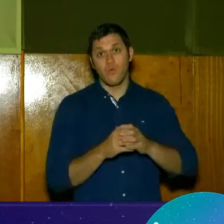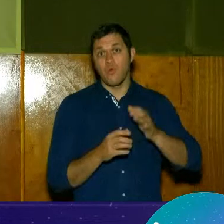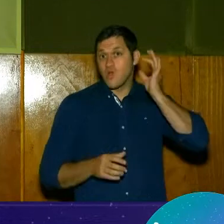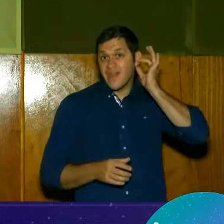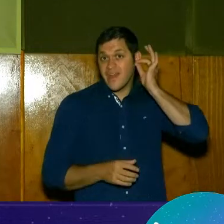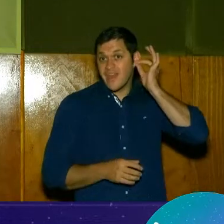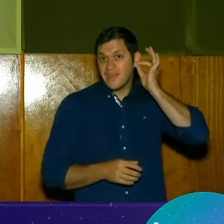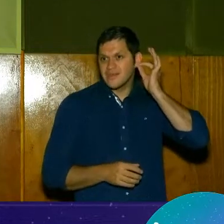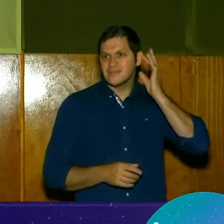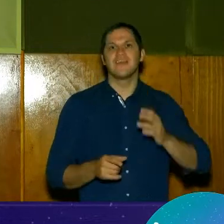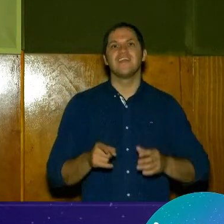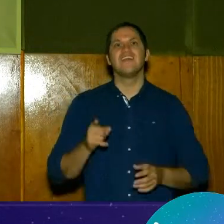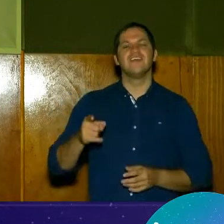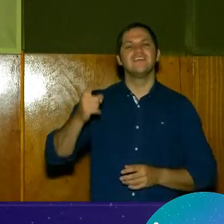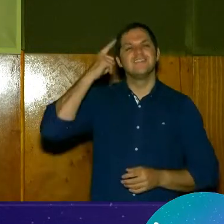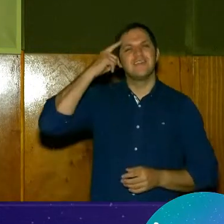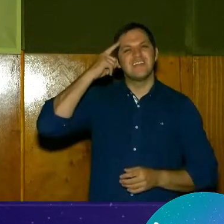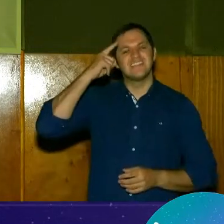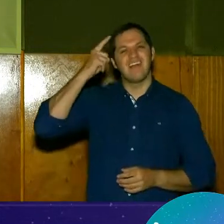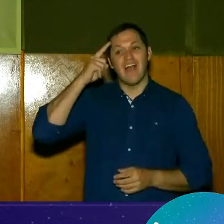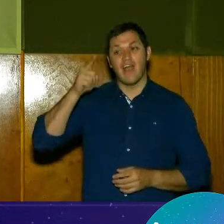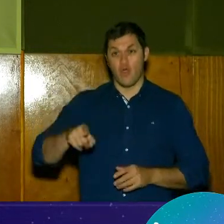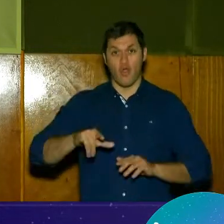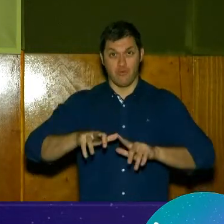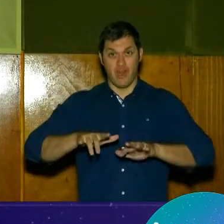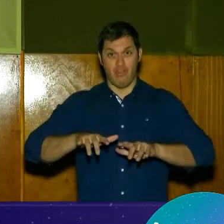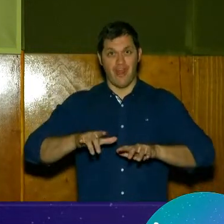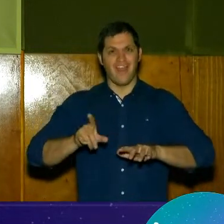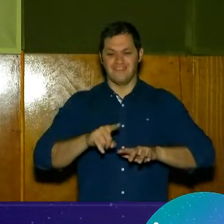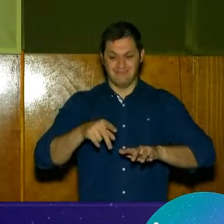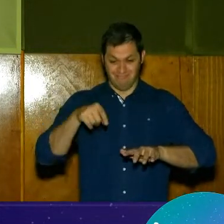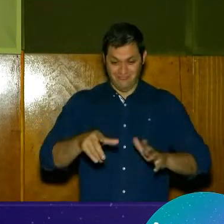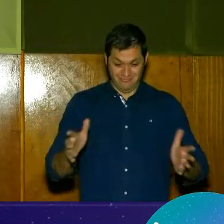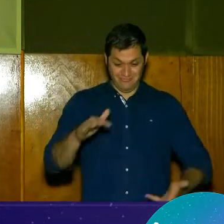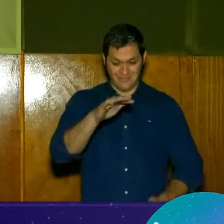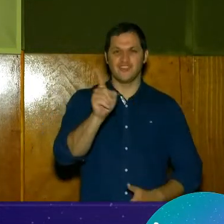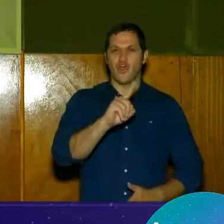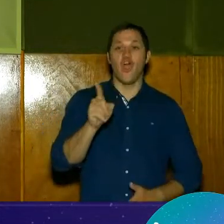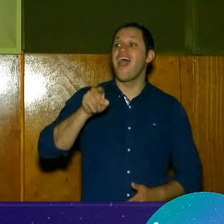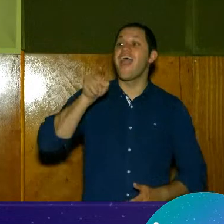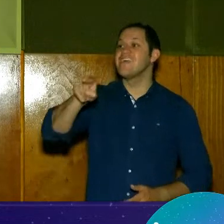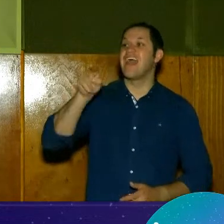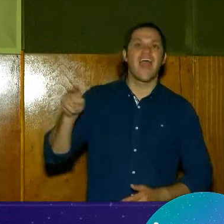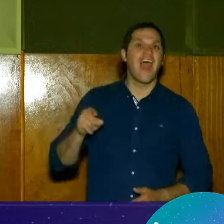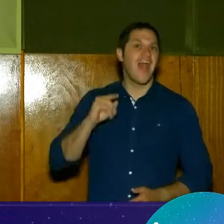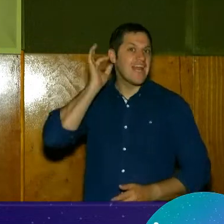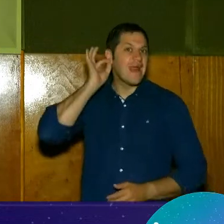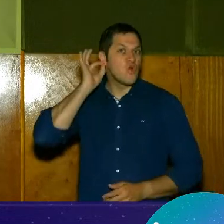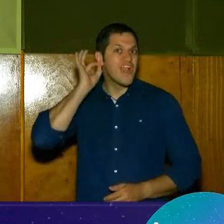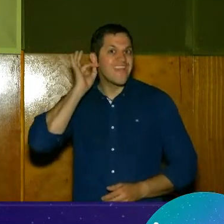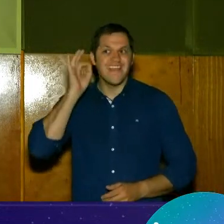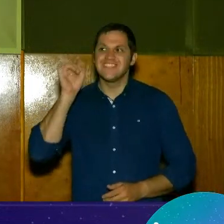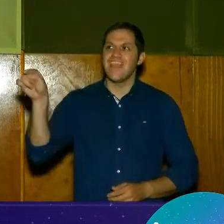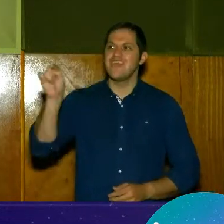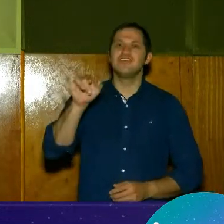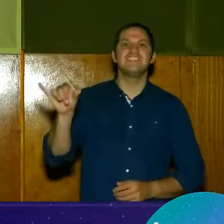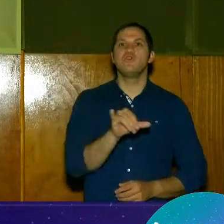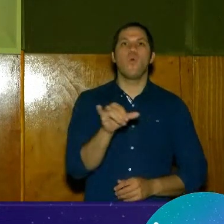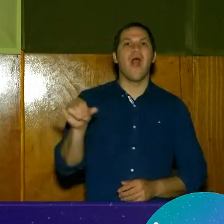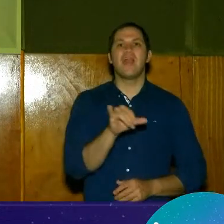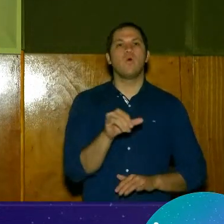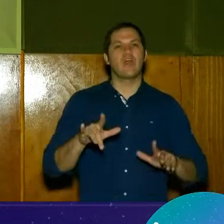harvard el nombre ya son un poco raro computadoras y las ponga aquí un grupo de mujeres bueno es porque ellas eran